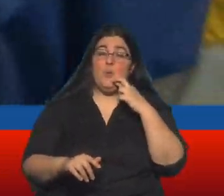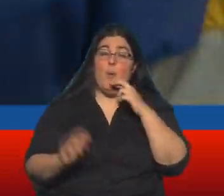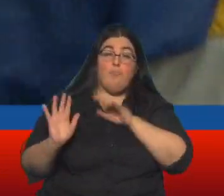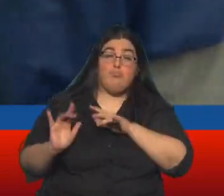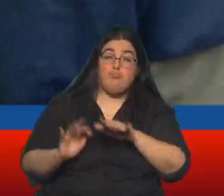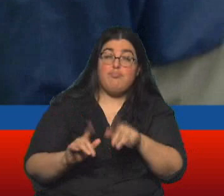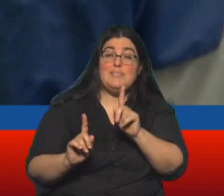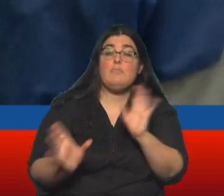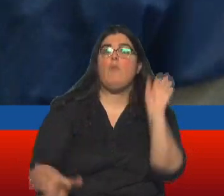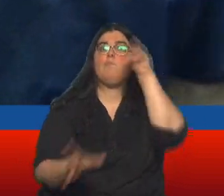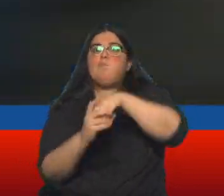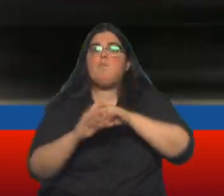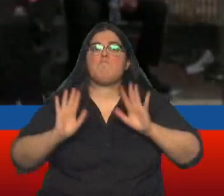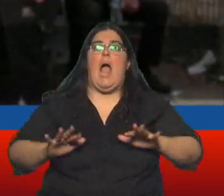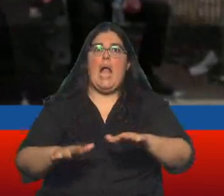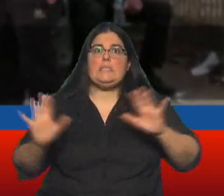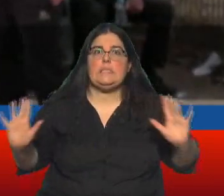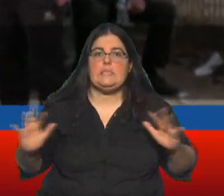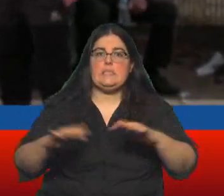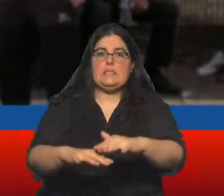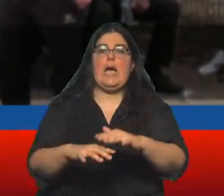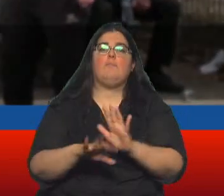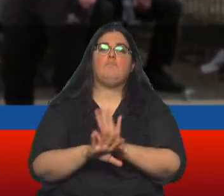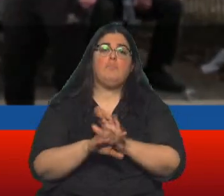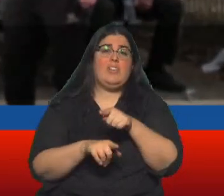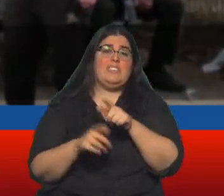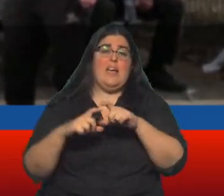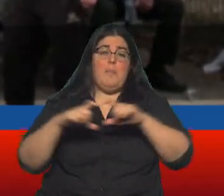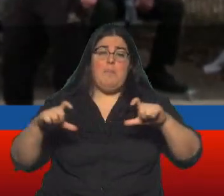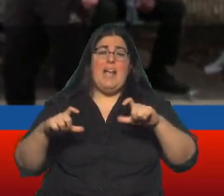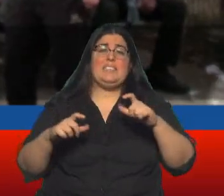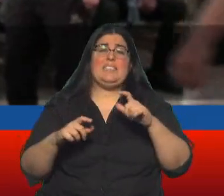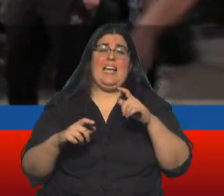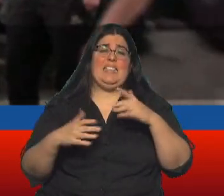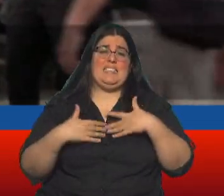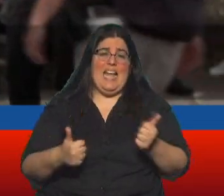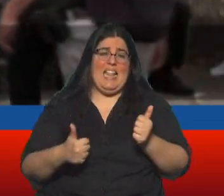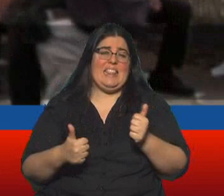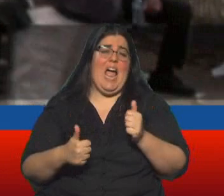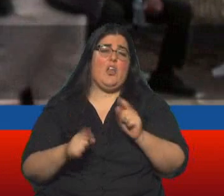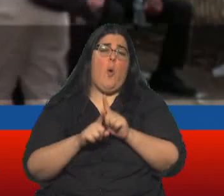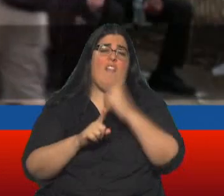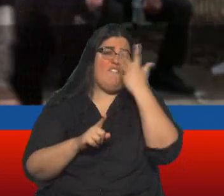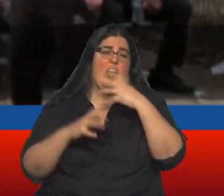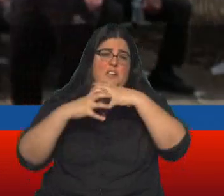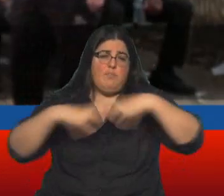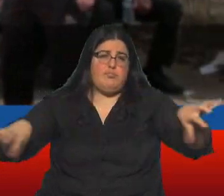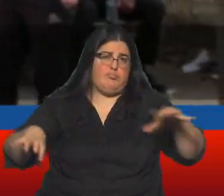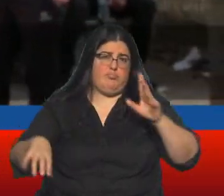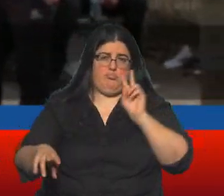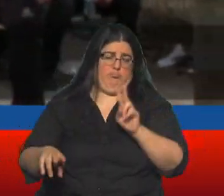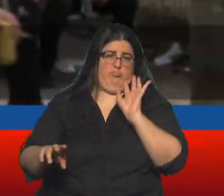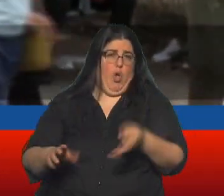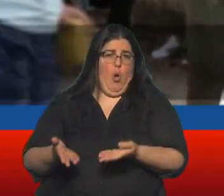se incorporaron a las marchas. Ce passe sanitaire, c'est déjà séparer les Français. Je crois que c'est